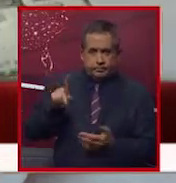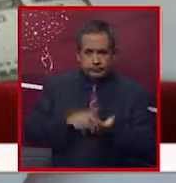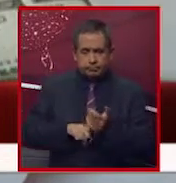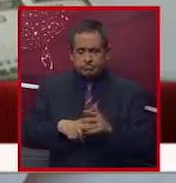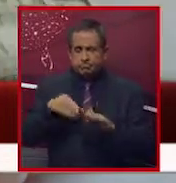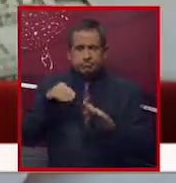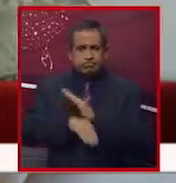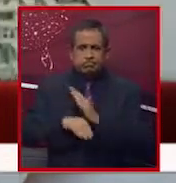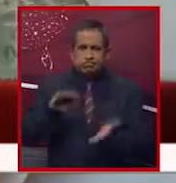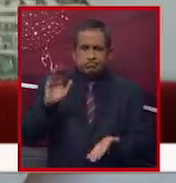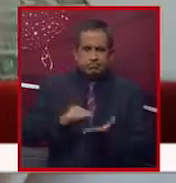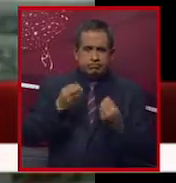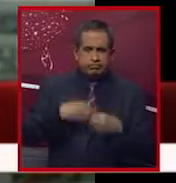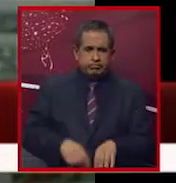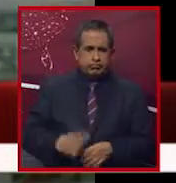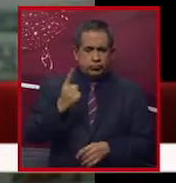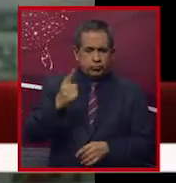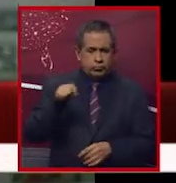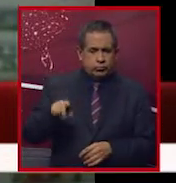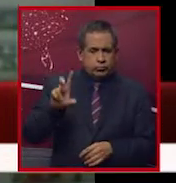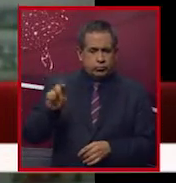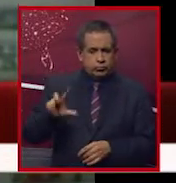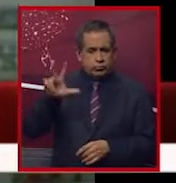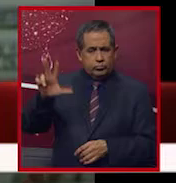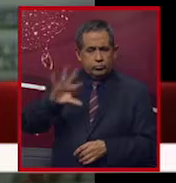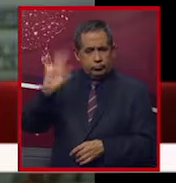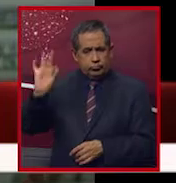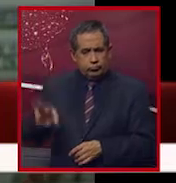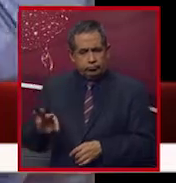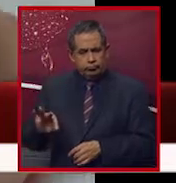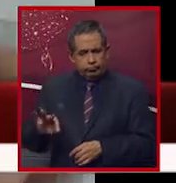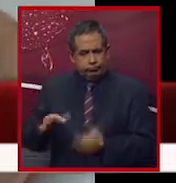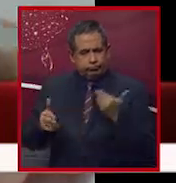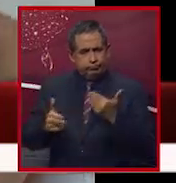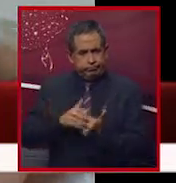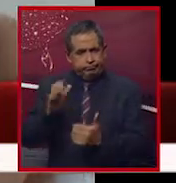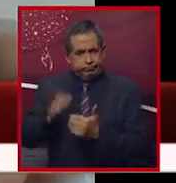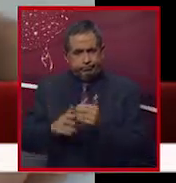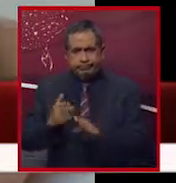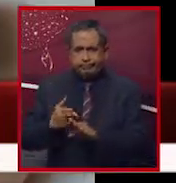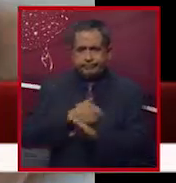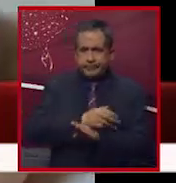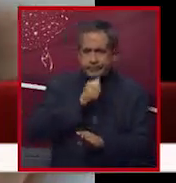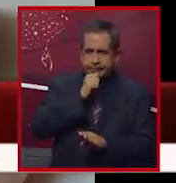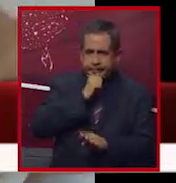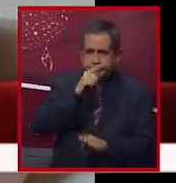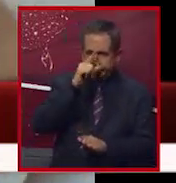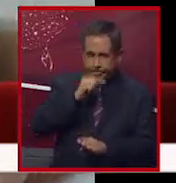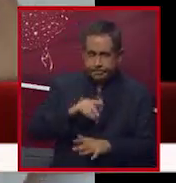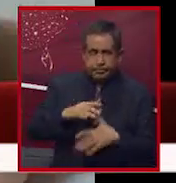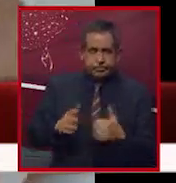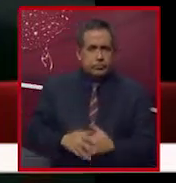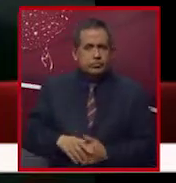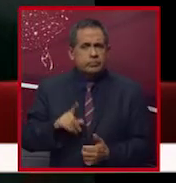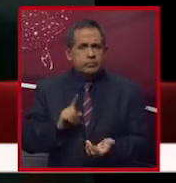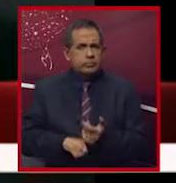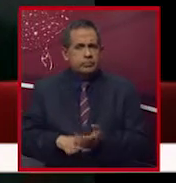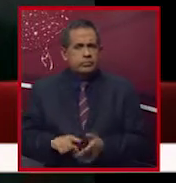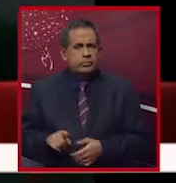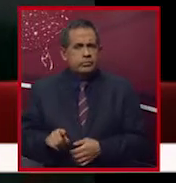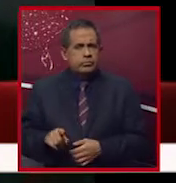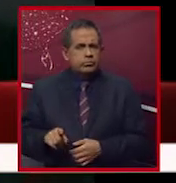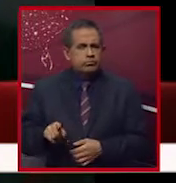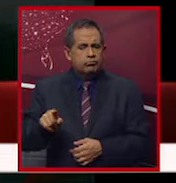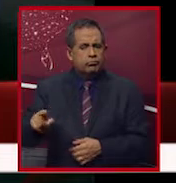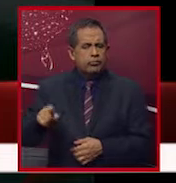de 1.38% en cifras preliminares de cierre. El principal indicador accionario, el SEP